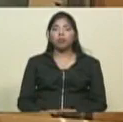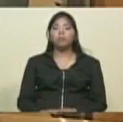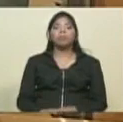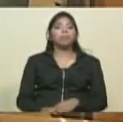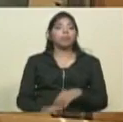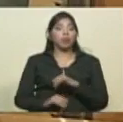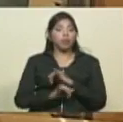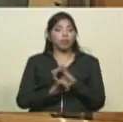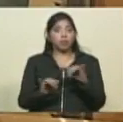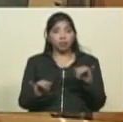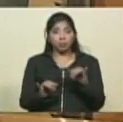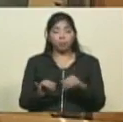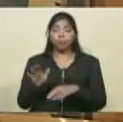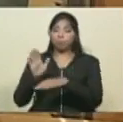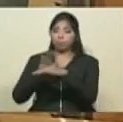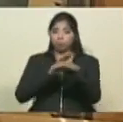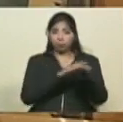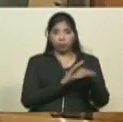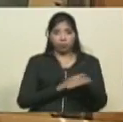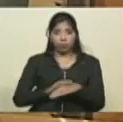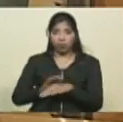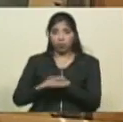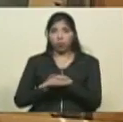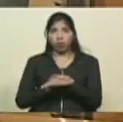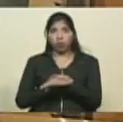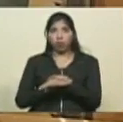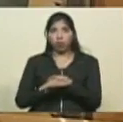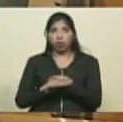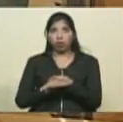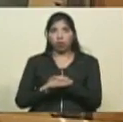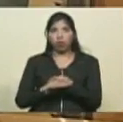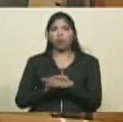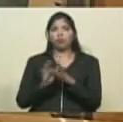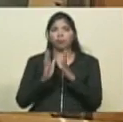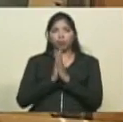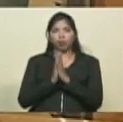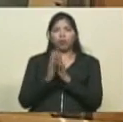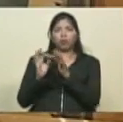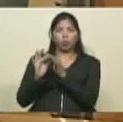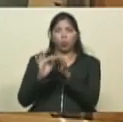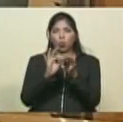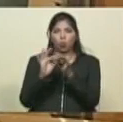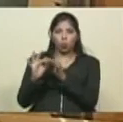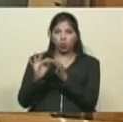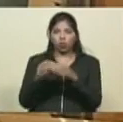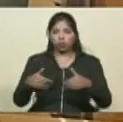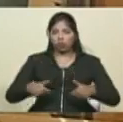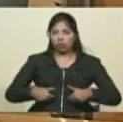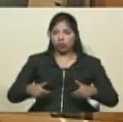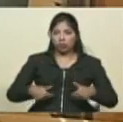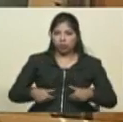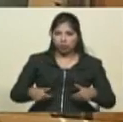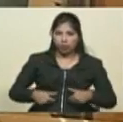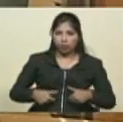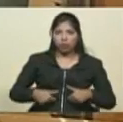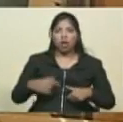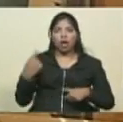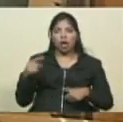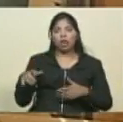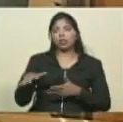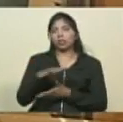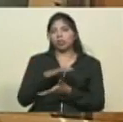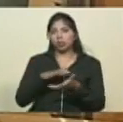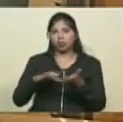a los venezolanos y venezolanas a superar en un esfuerzo conjunto el modelo neoliberal y la guerra económica que